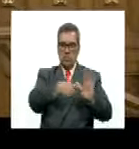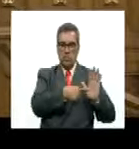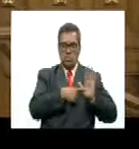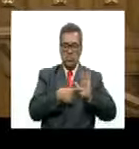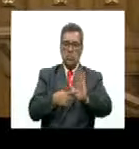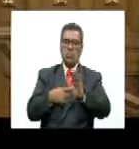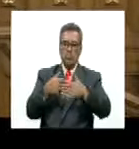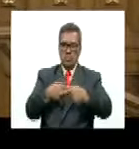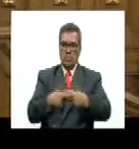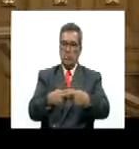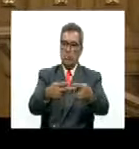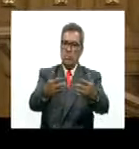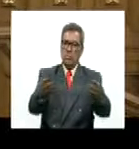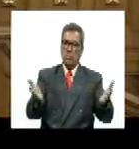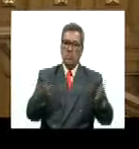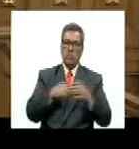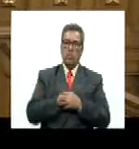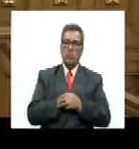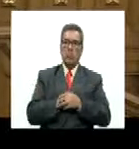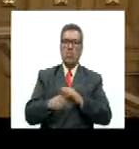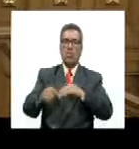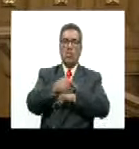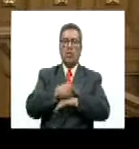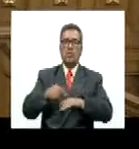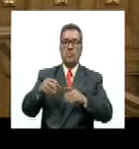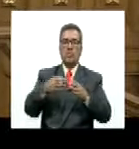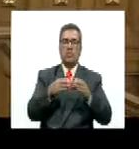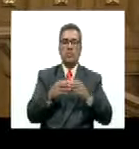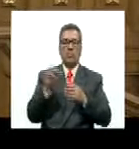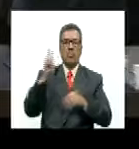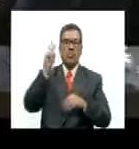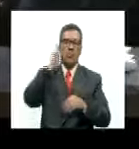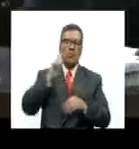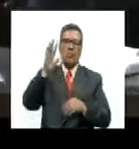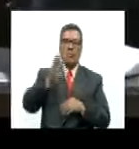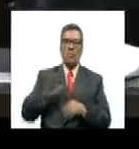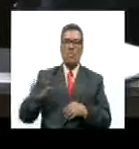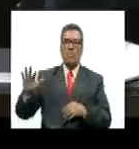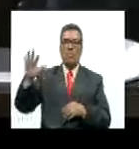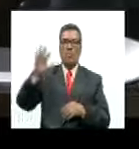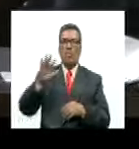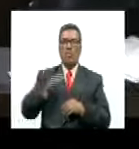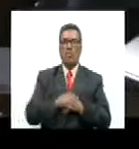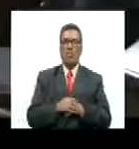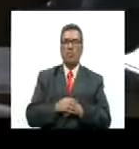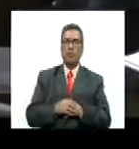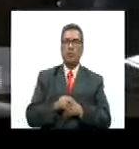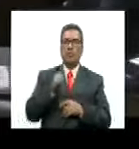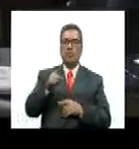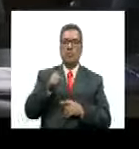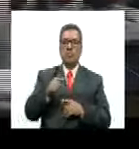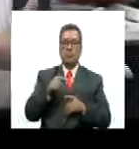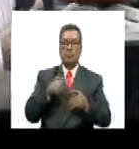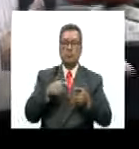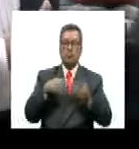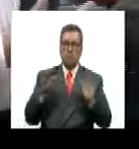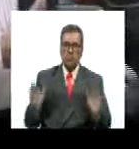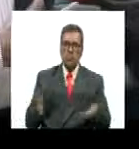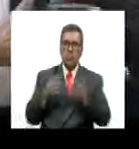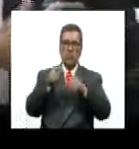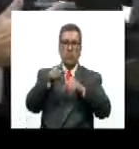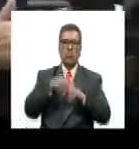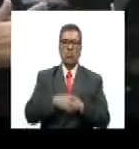el acuerdo en la Gaceta Oficial de la República Bolivariana de Venezuela y dar máxima